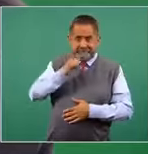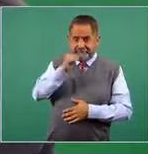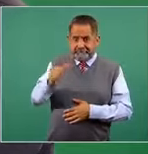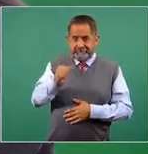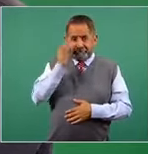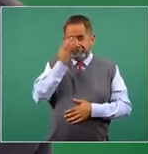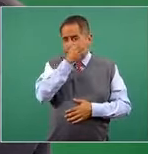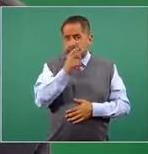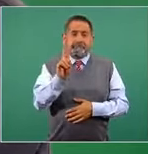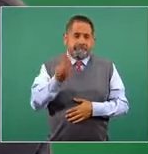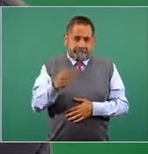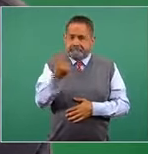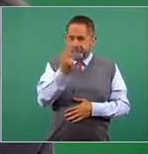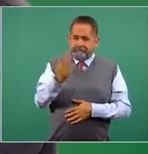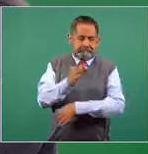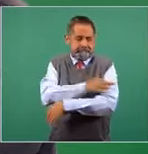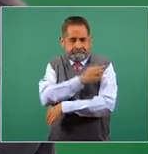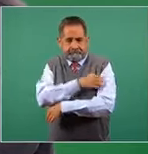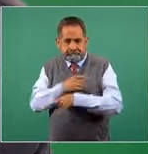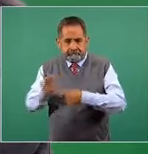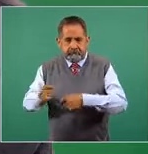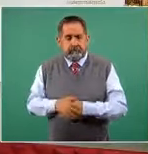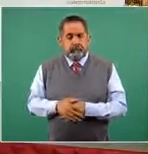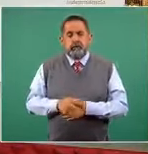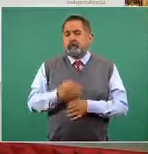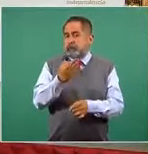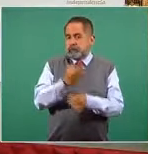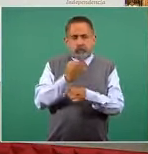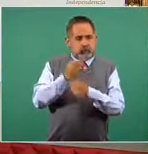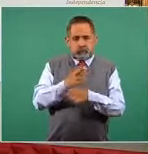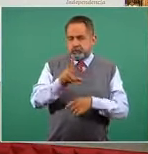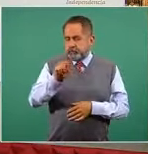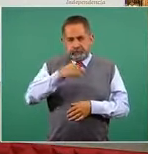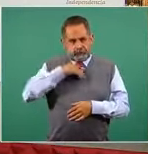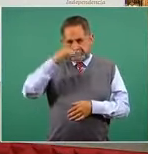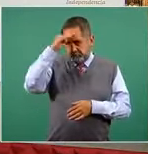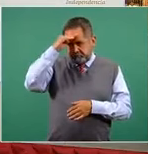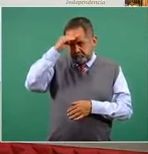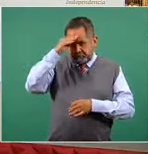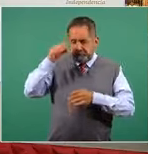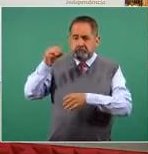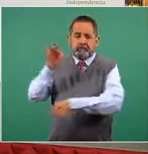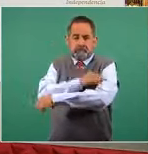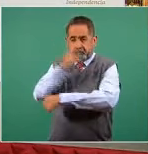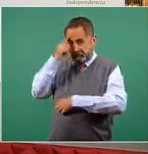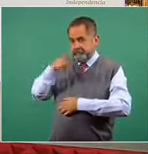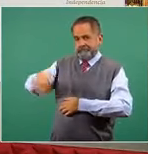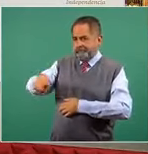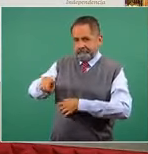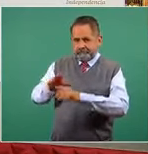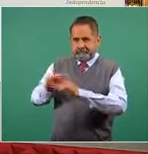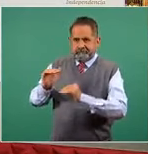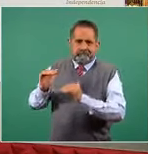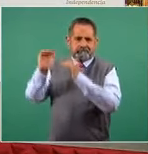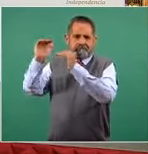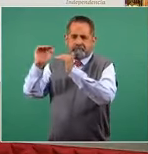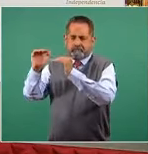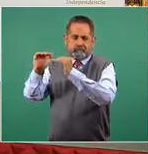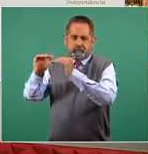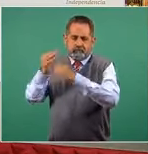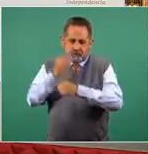ser vacunadas. De momento no está considerado en esta campaña que eso ocurra, pero de acuerdo a